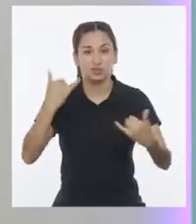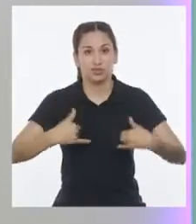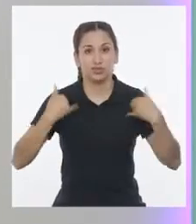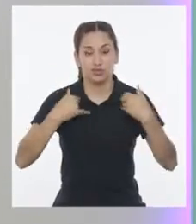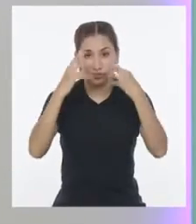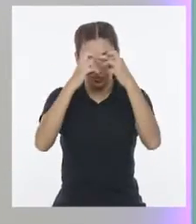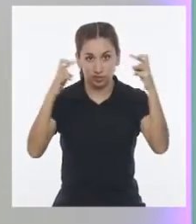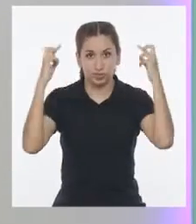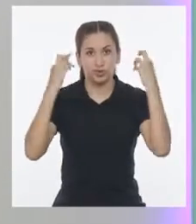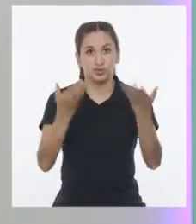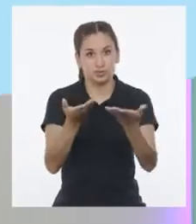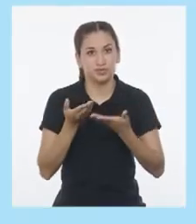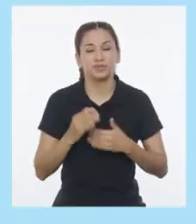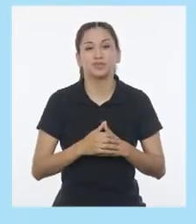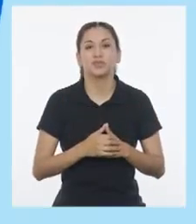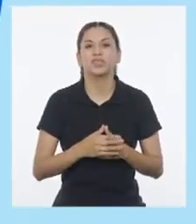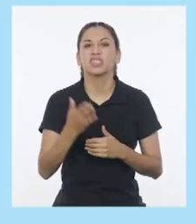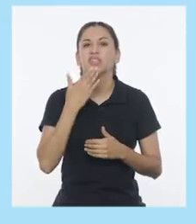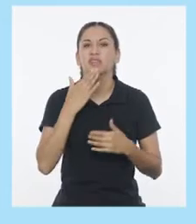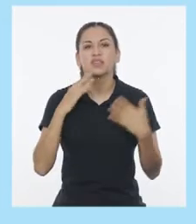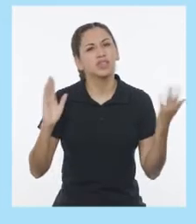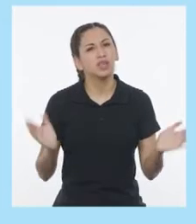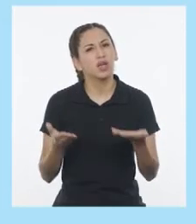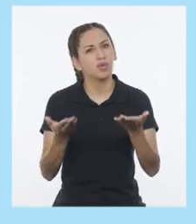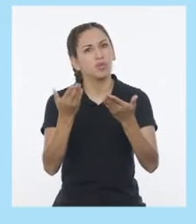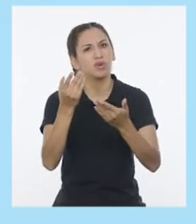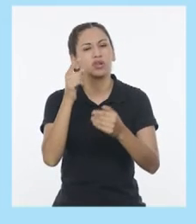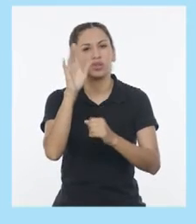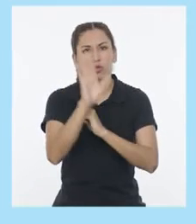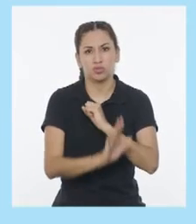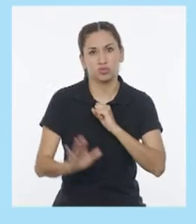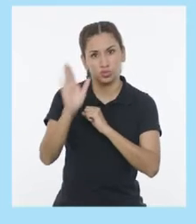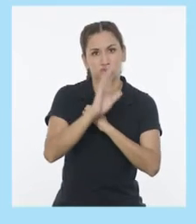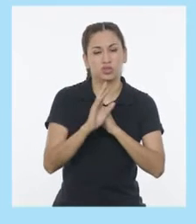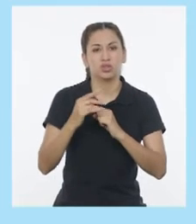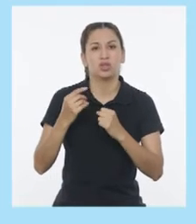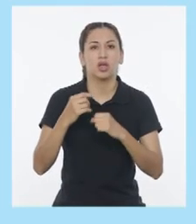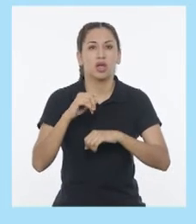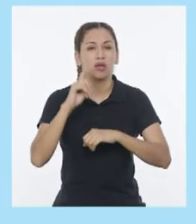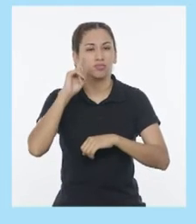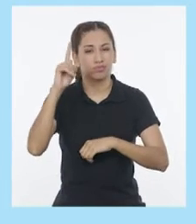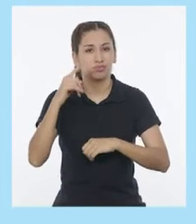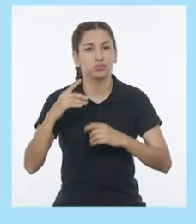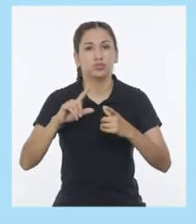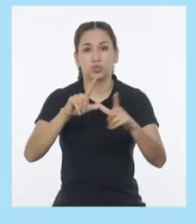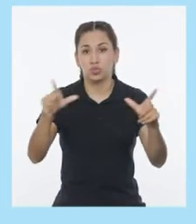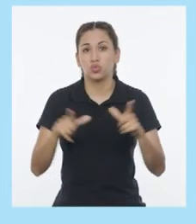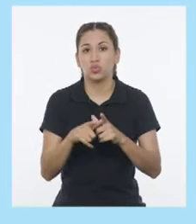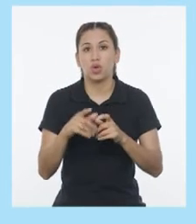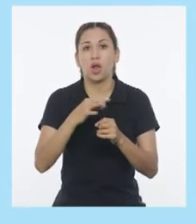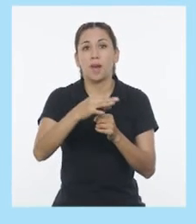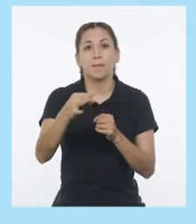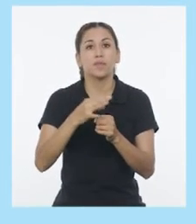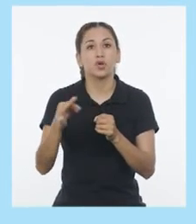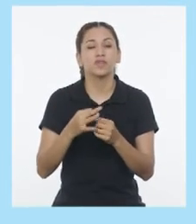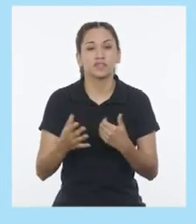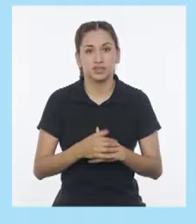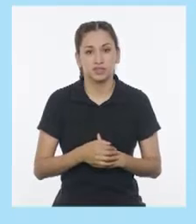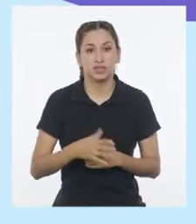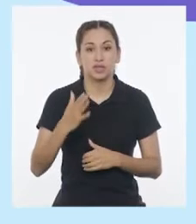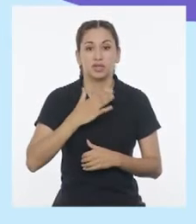y chicos de la promo. ¡Adelante! ¿Quiénes promueven las iniciativas de seguridad ciudadana en nuestros centros poblados